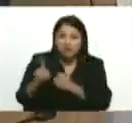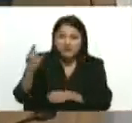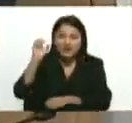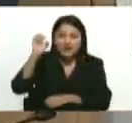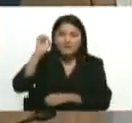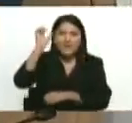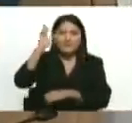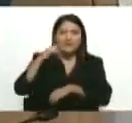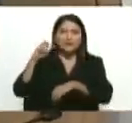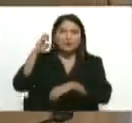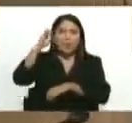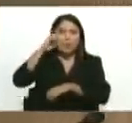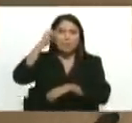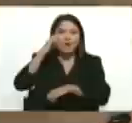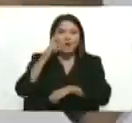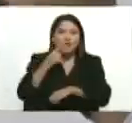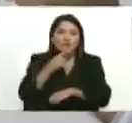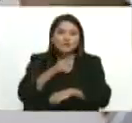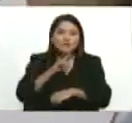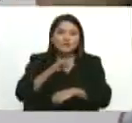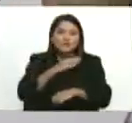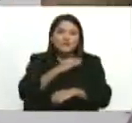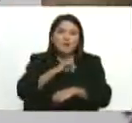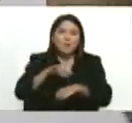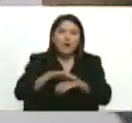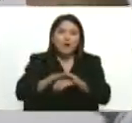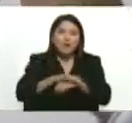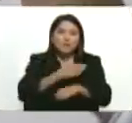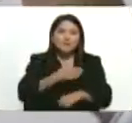que es el presidente de Venezuela.